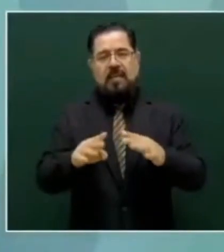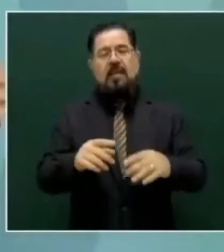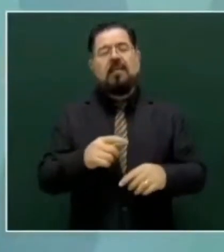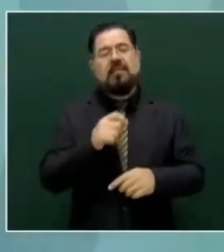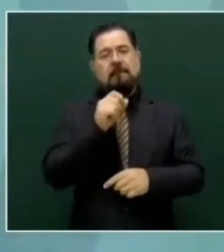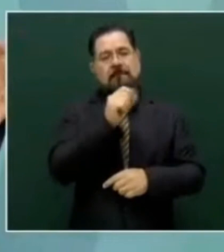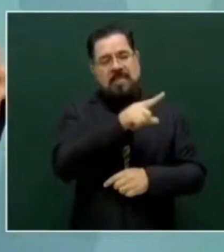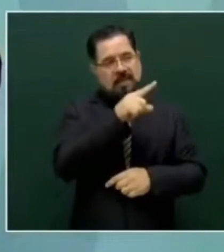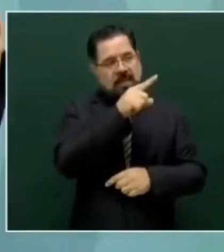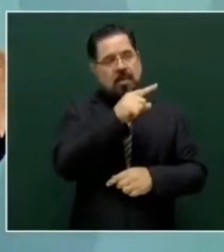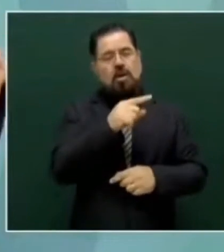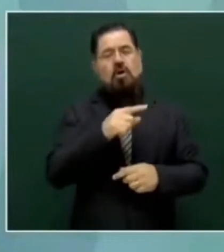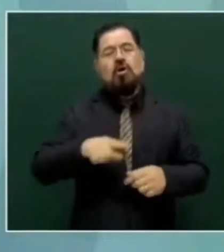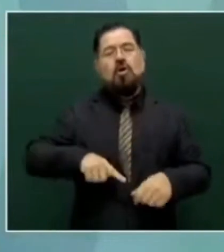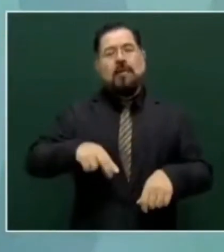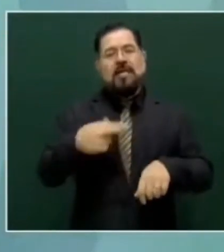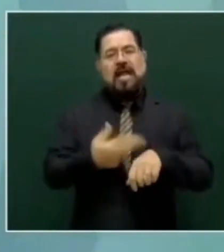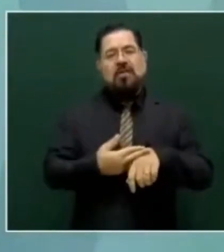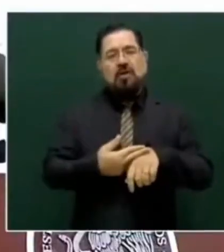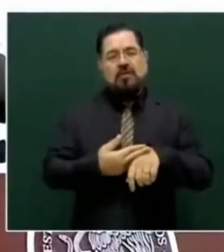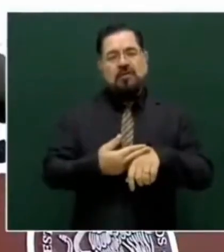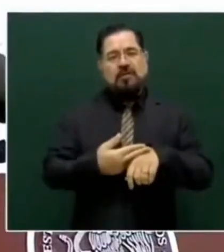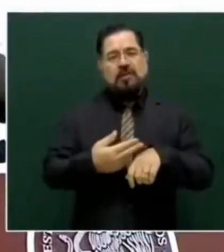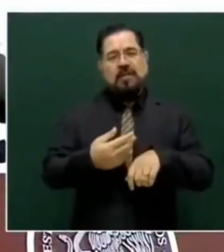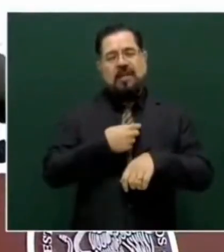como están las elecciones allá,